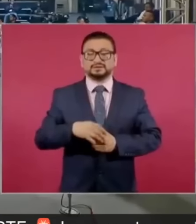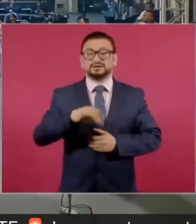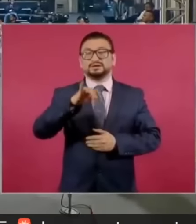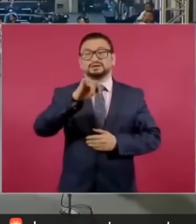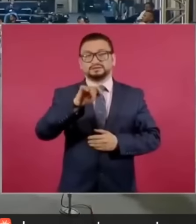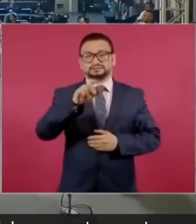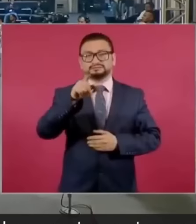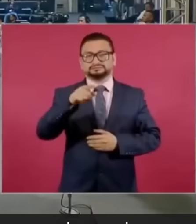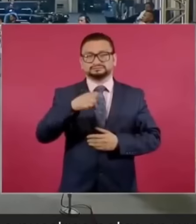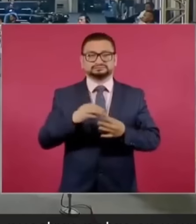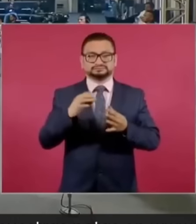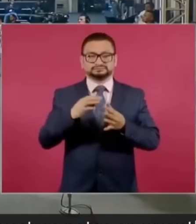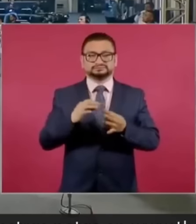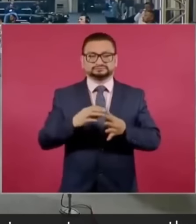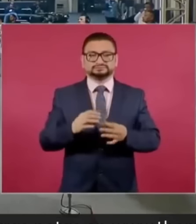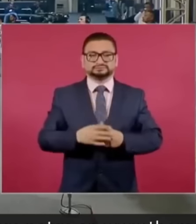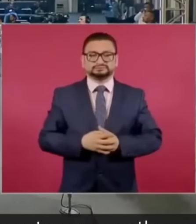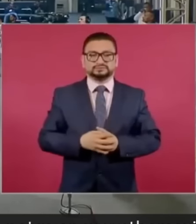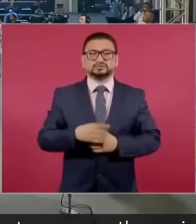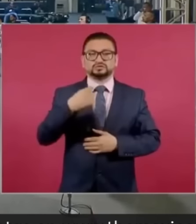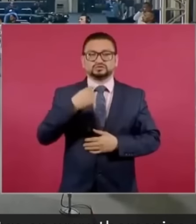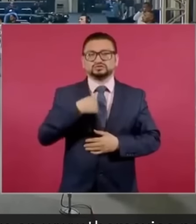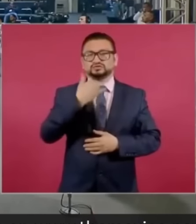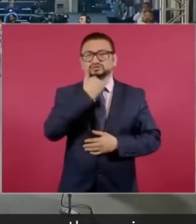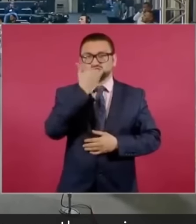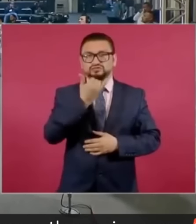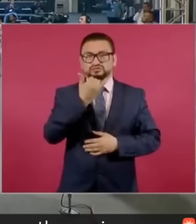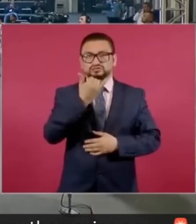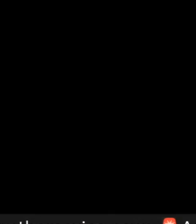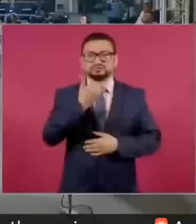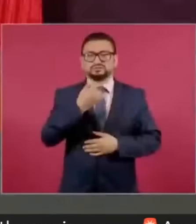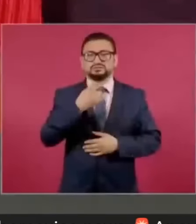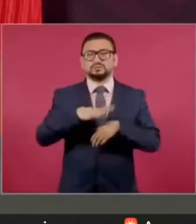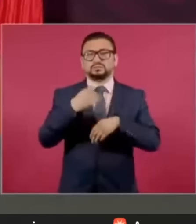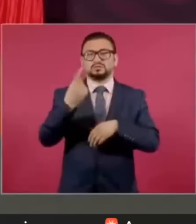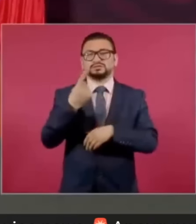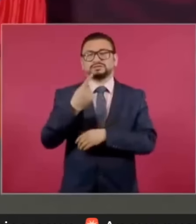que yo cometí el error porque pues no